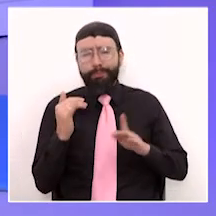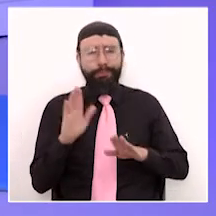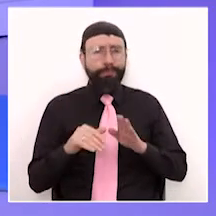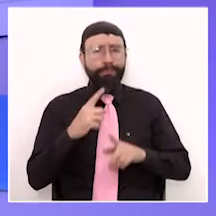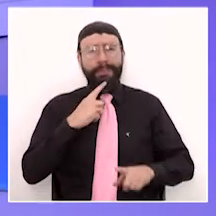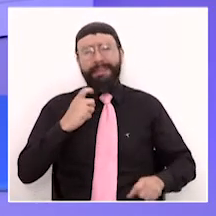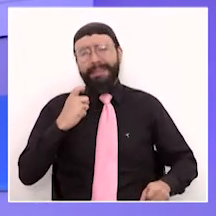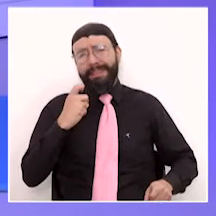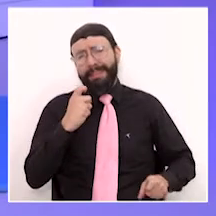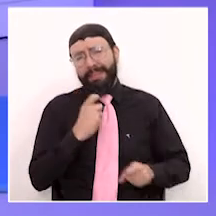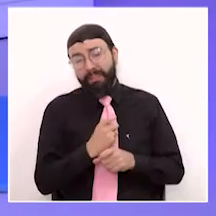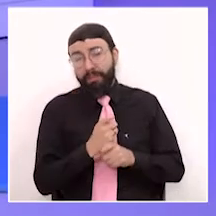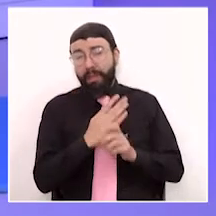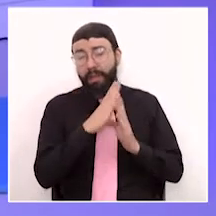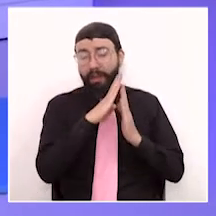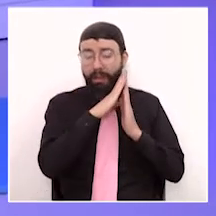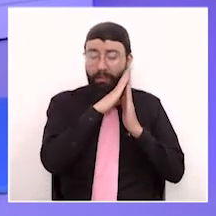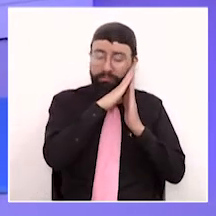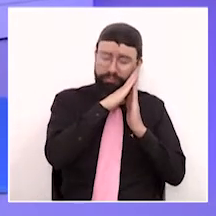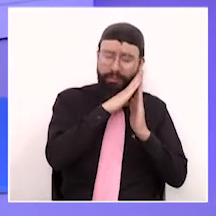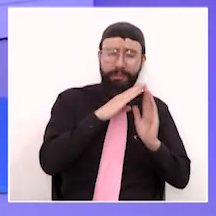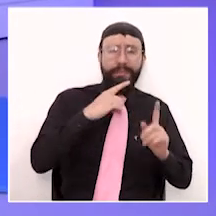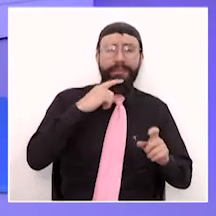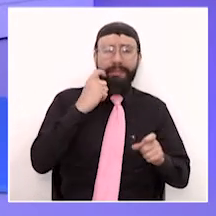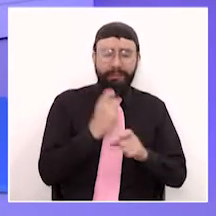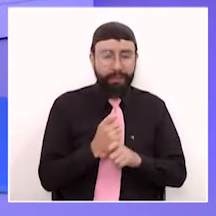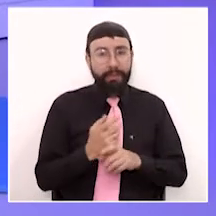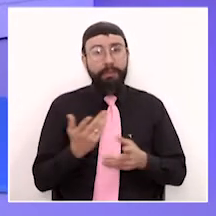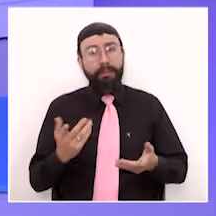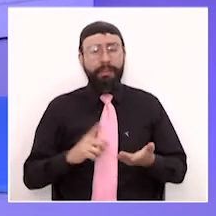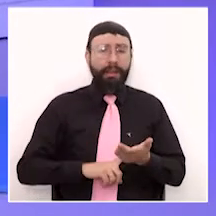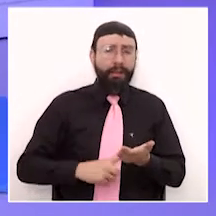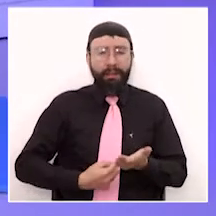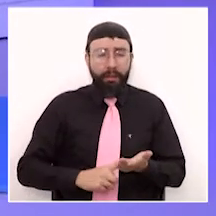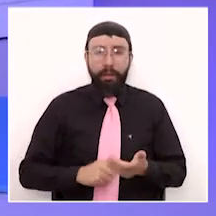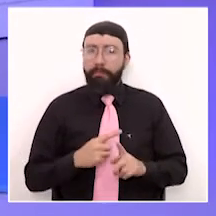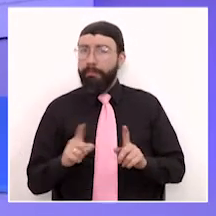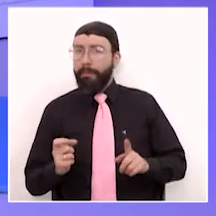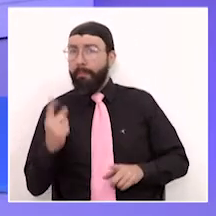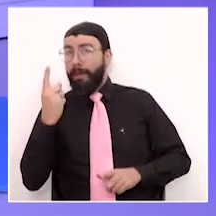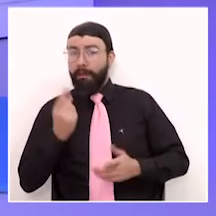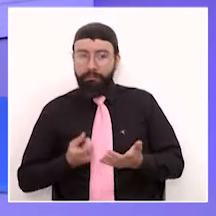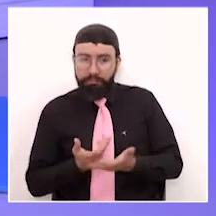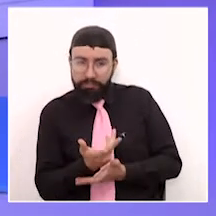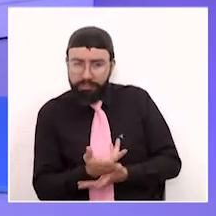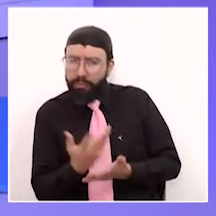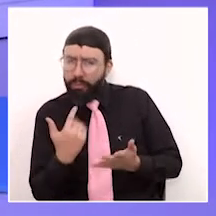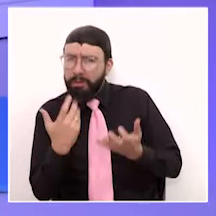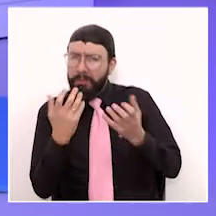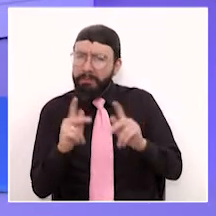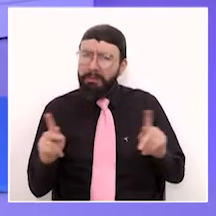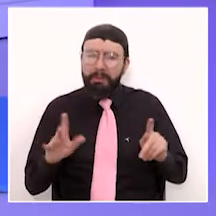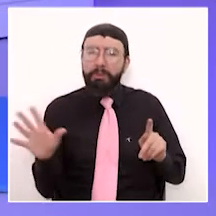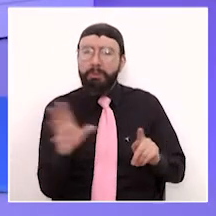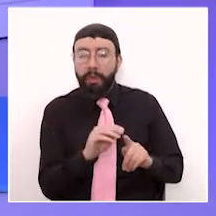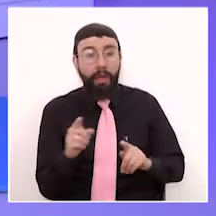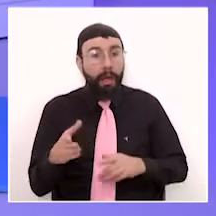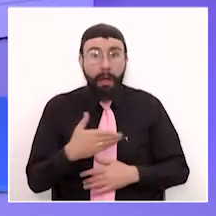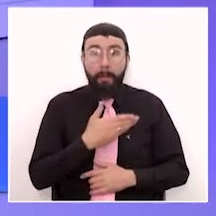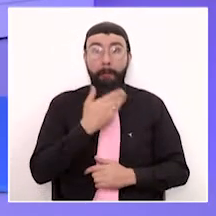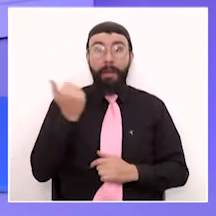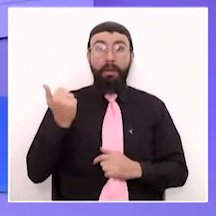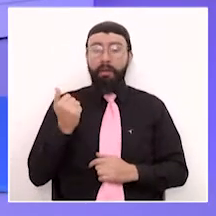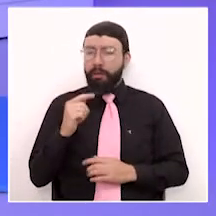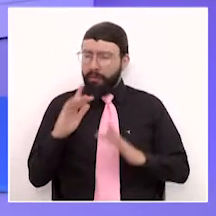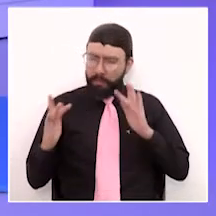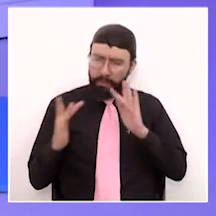dificultades para dormir y la primera recomendación que le quiero dar a todas las personas es que para mejorar la